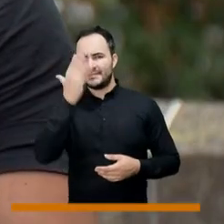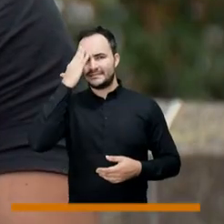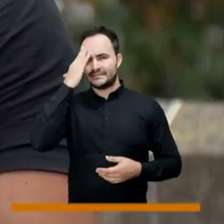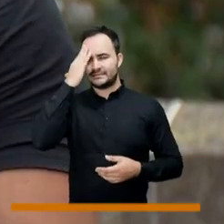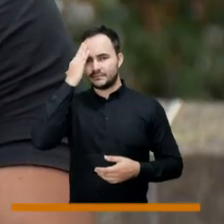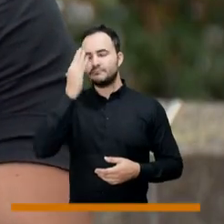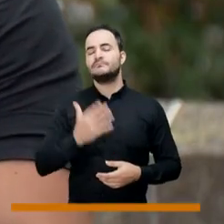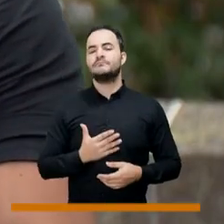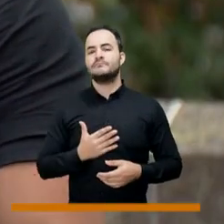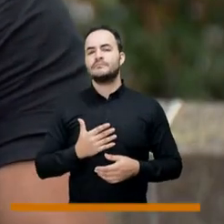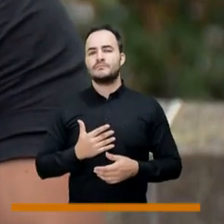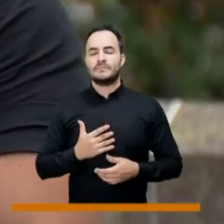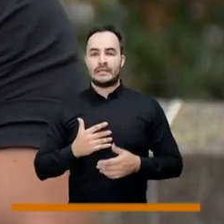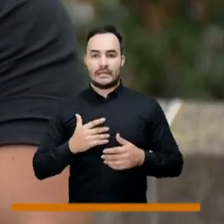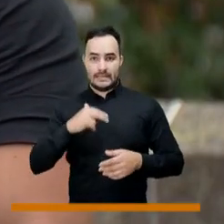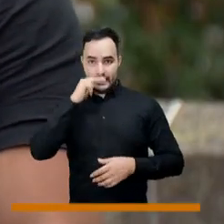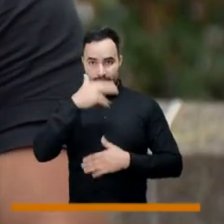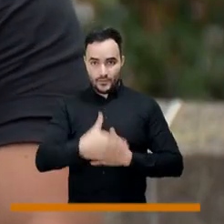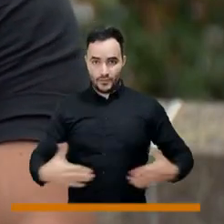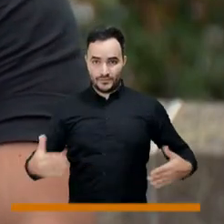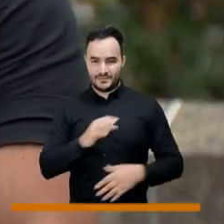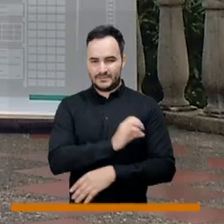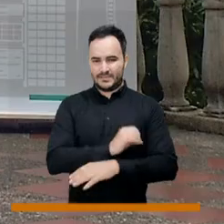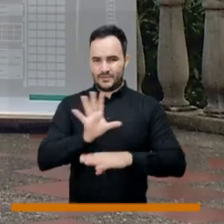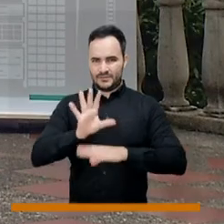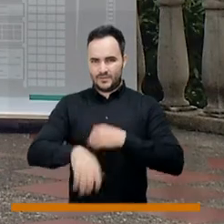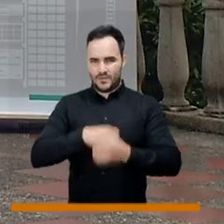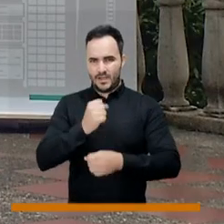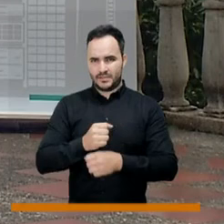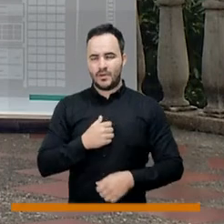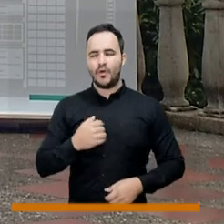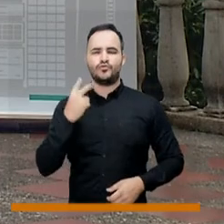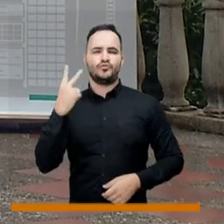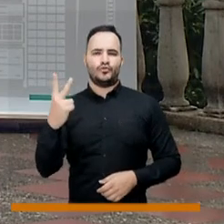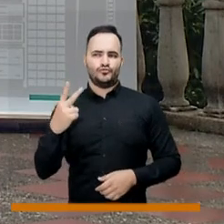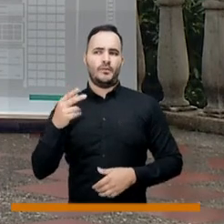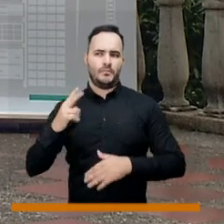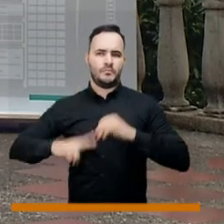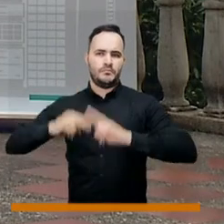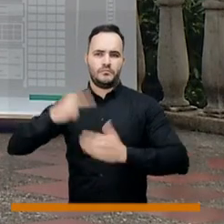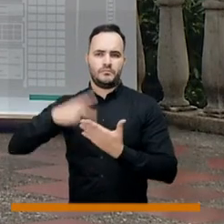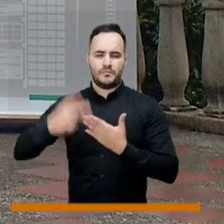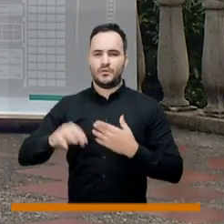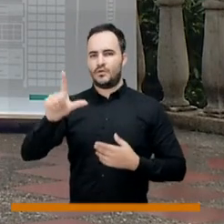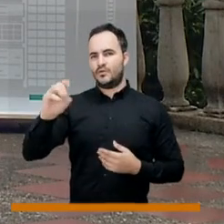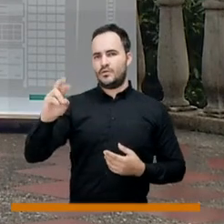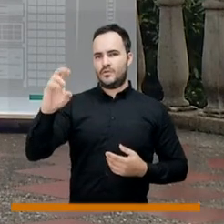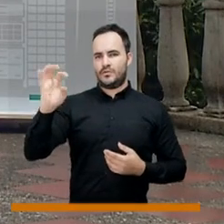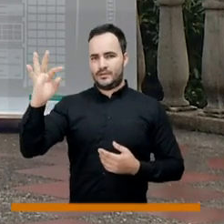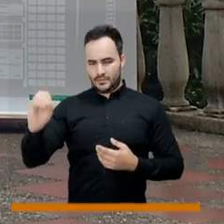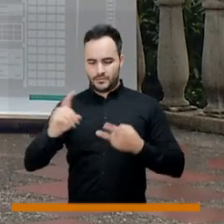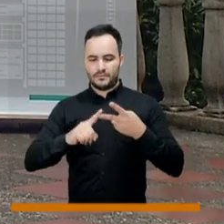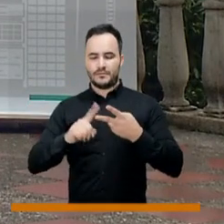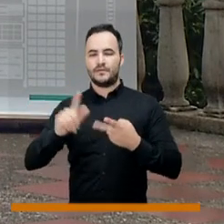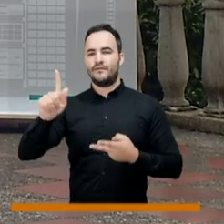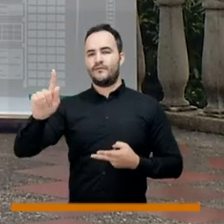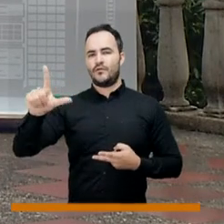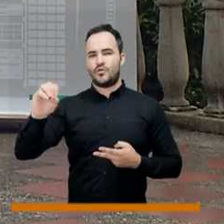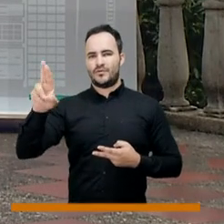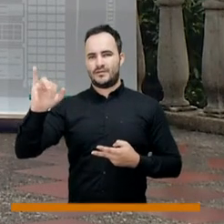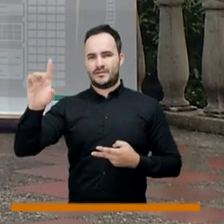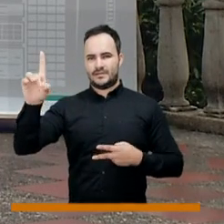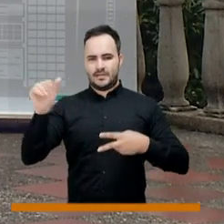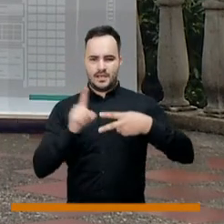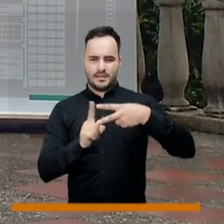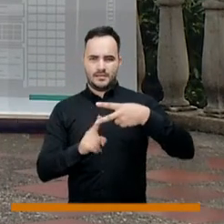cuatro jardines infantiles de Buen Comienzo. El de Loreto, que tiene un 93% de ejecución, el de Florida en el corregimiento San Antonio de